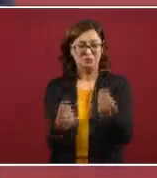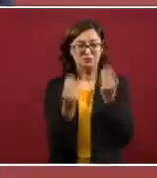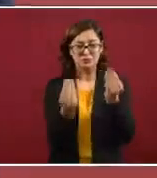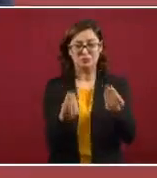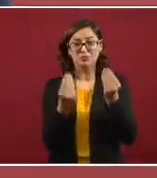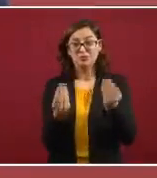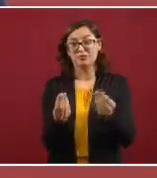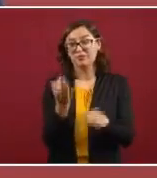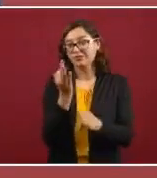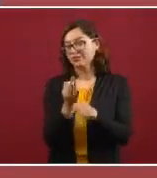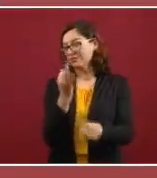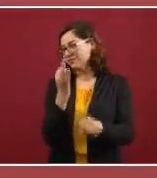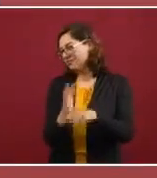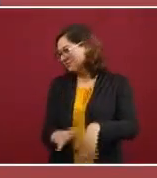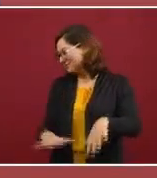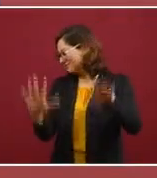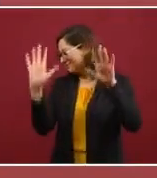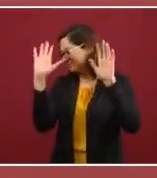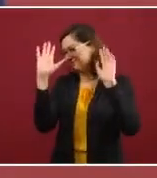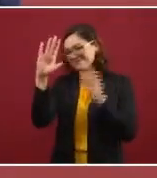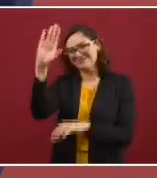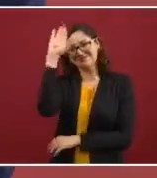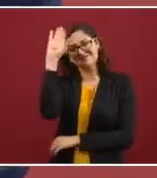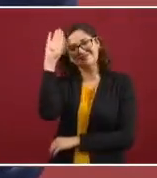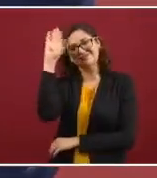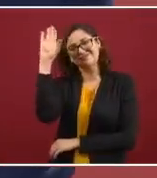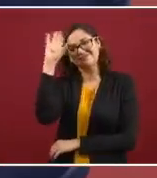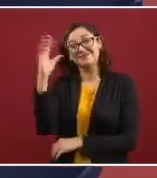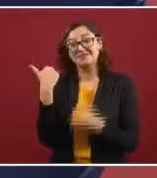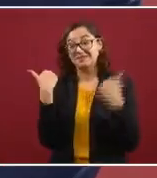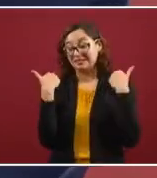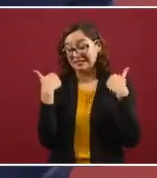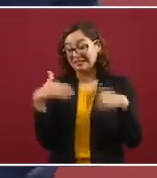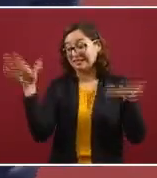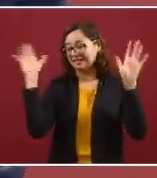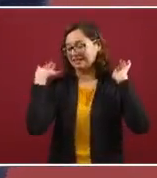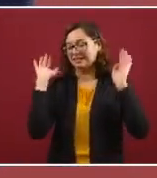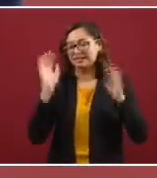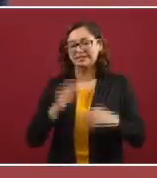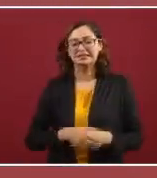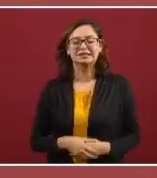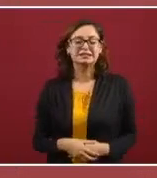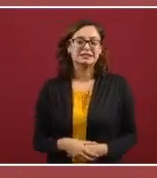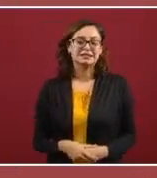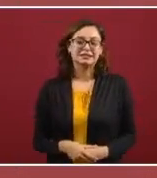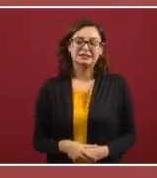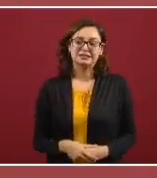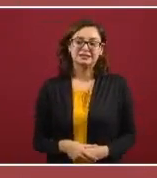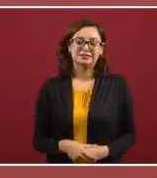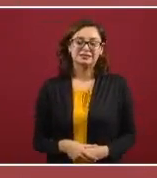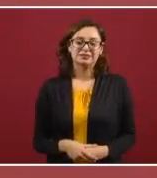¿cómo estaríamos? O sea, era